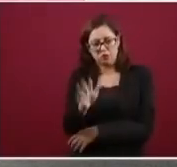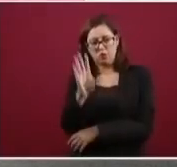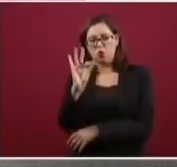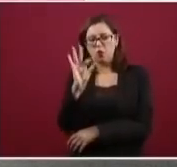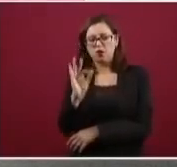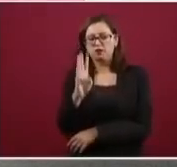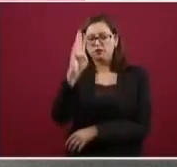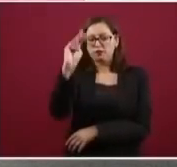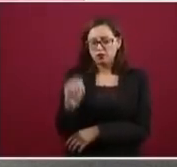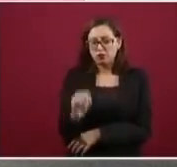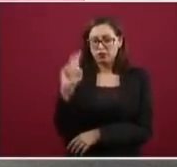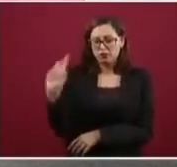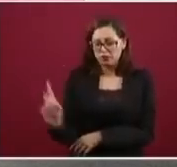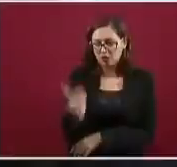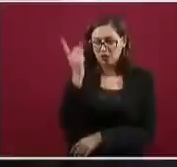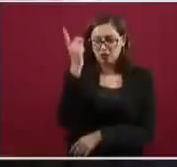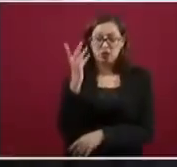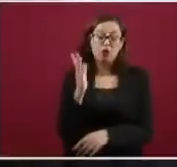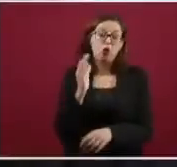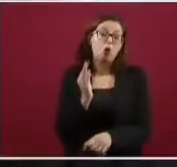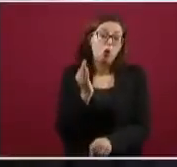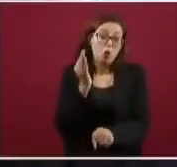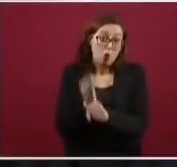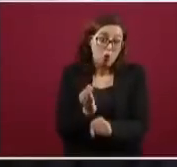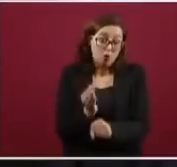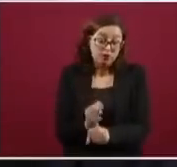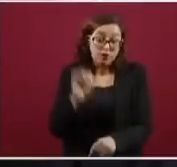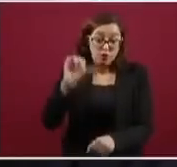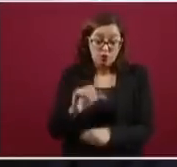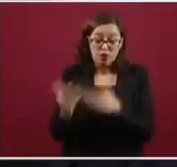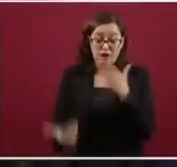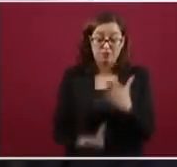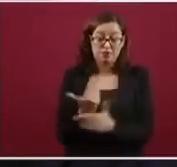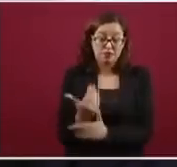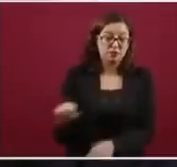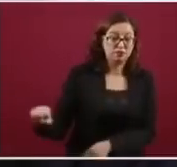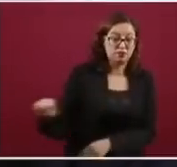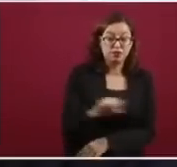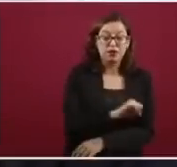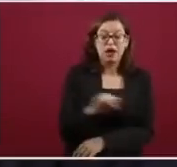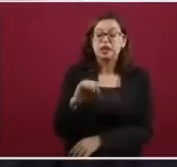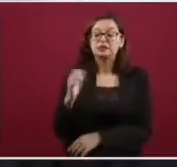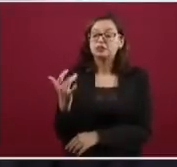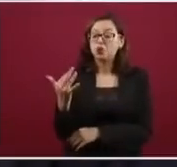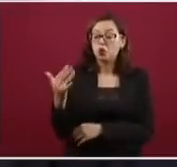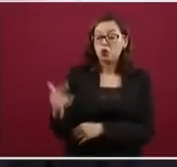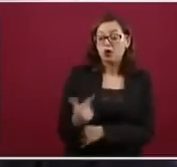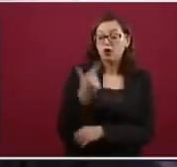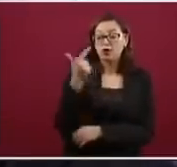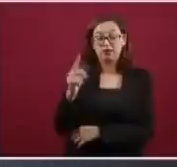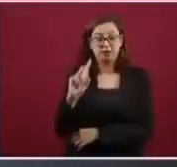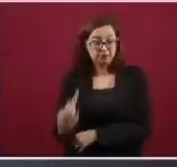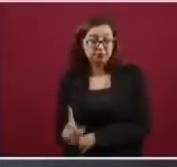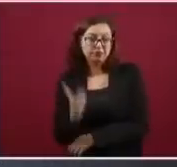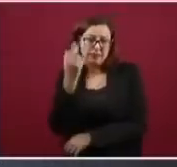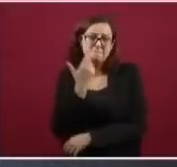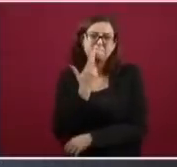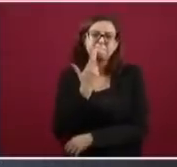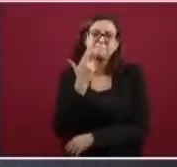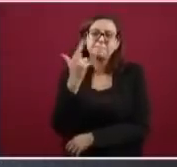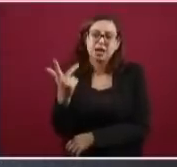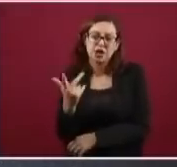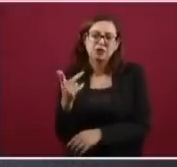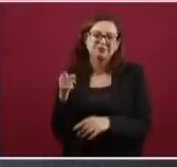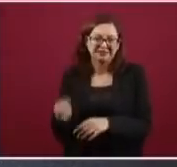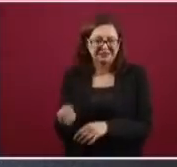petróleo hoy por la mañana está en 57 dólares por barril es decir tuvo un incremento ha tenido una volatilidad muy importante de tal forma que este es